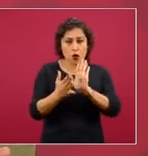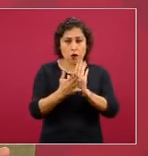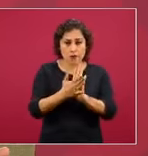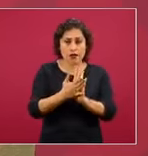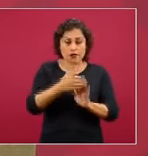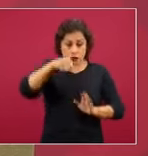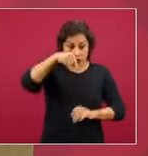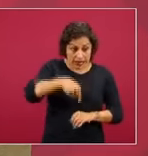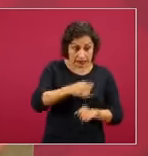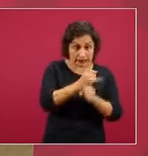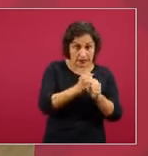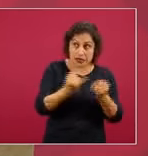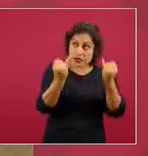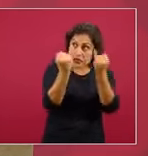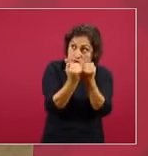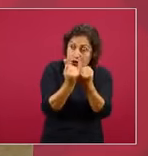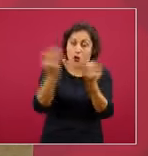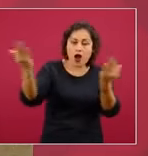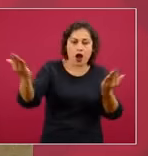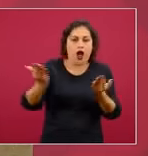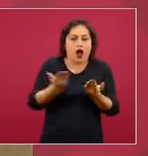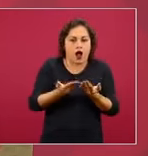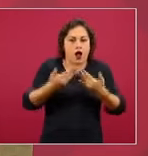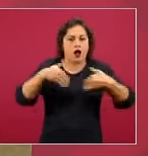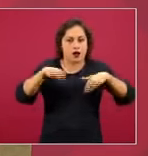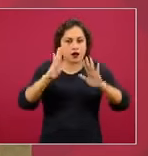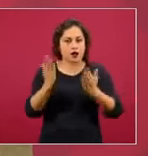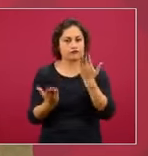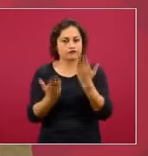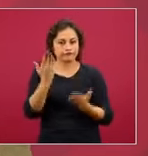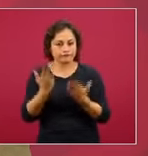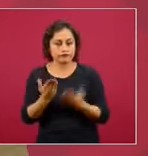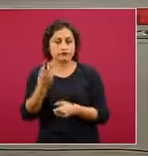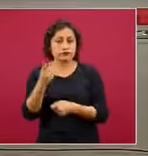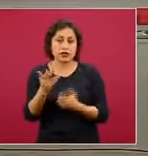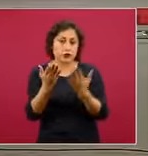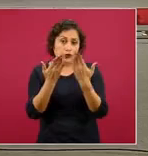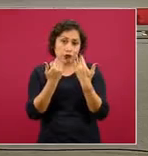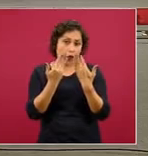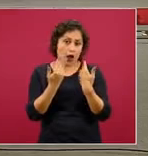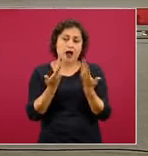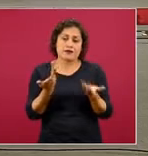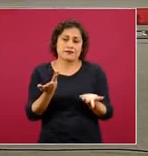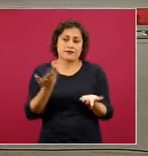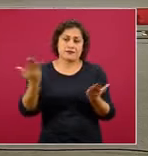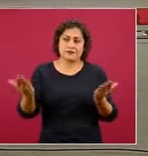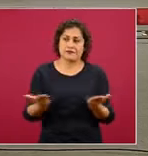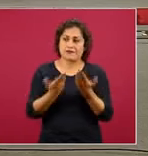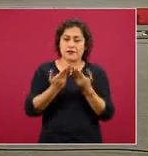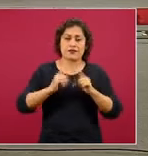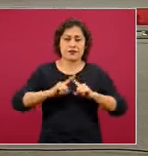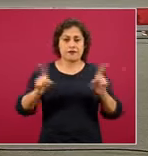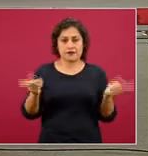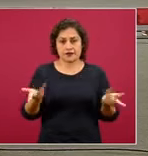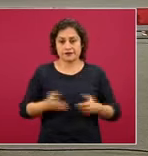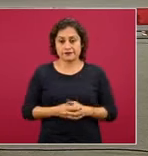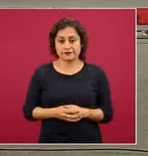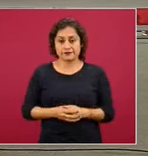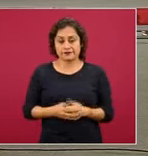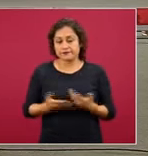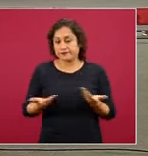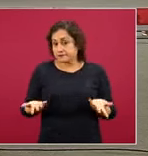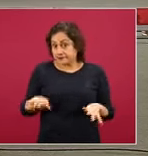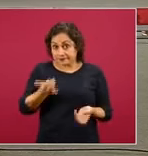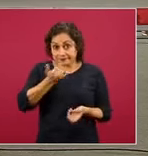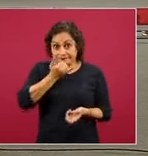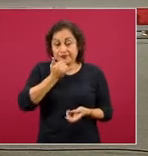estamos haciendo aquí, bueno, entonces sí podemos aplicar la misma metodología y comparar, pero no lo tenemos hasta ahora, ¿no? Entonces, ahora, perdón, pero nada